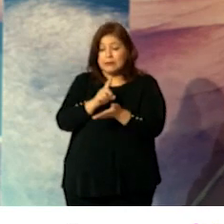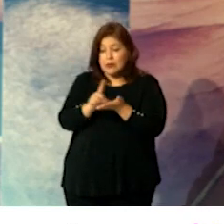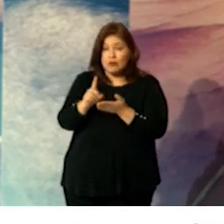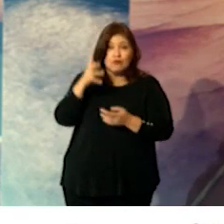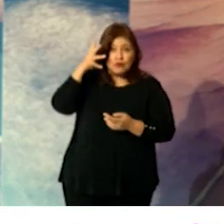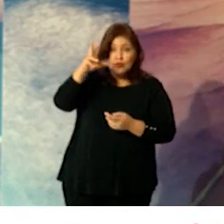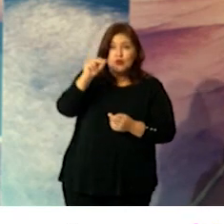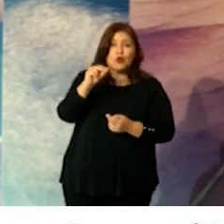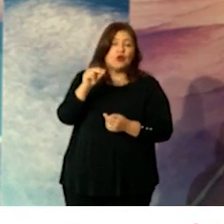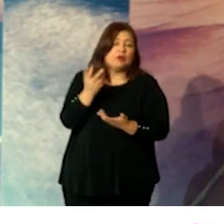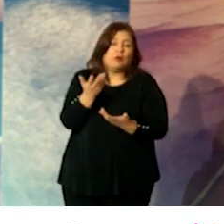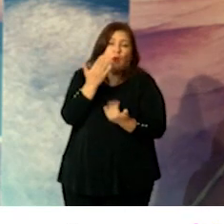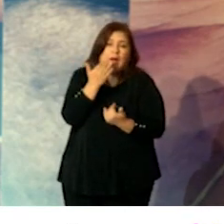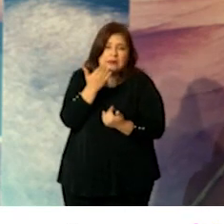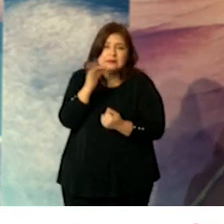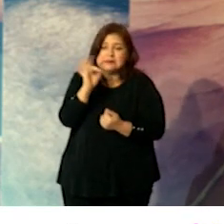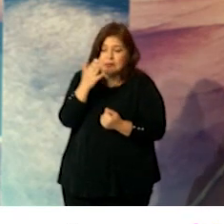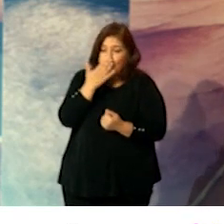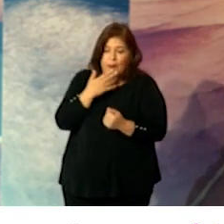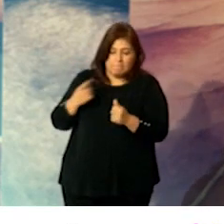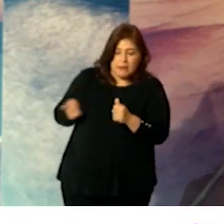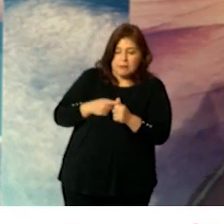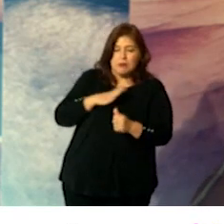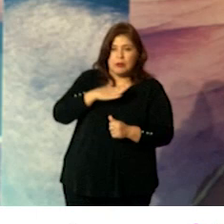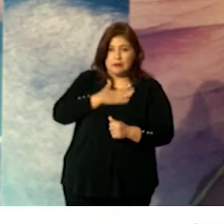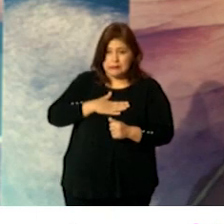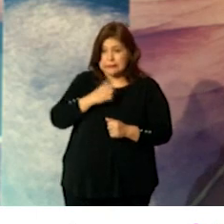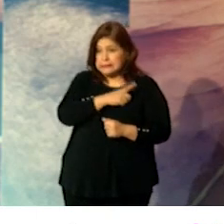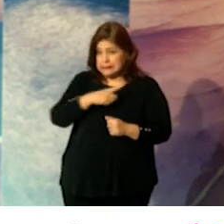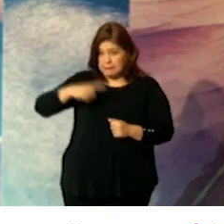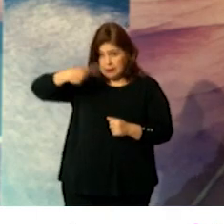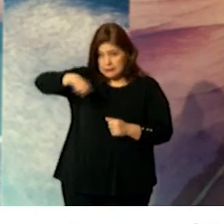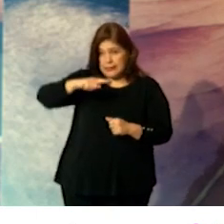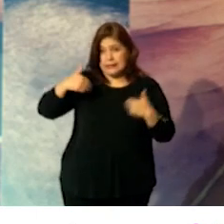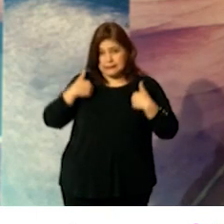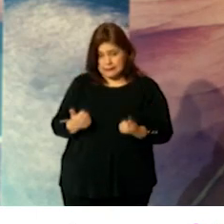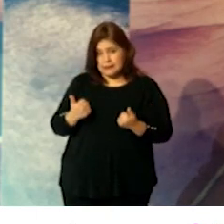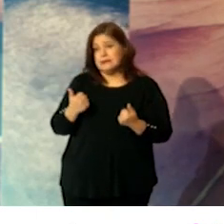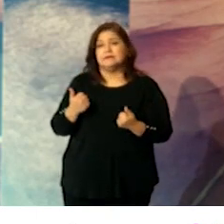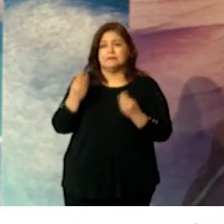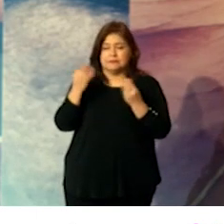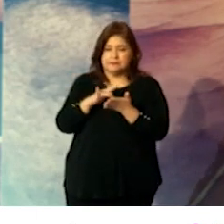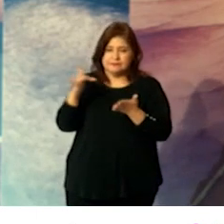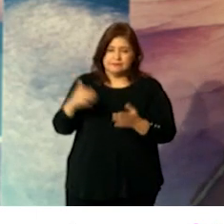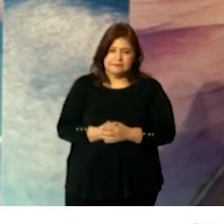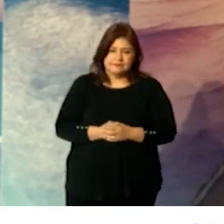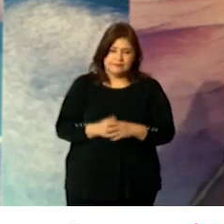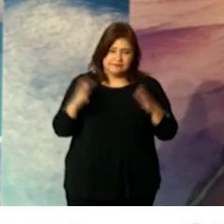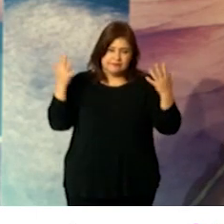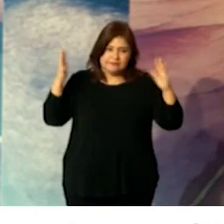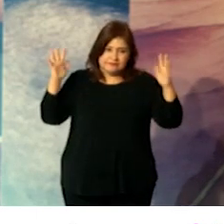al futuro si no hay justicia de por medio, y eso más nos vale que vayamos entendiéndolo. Muchas gracias.